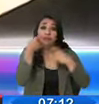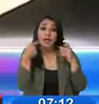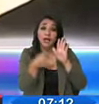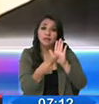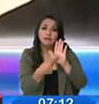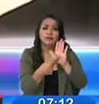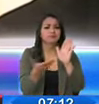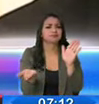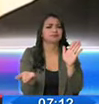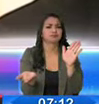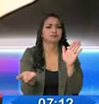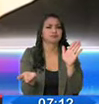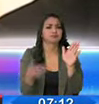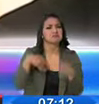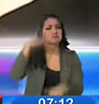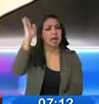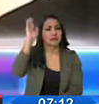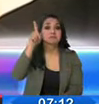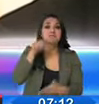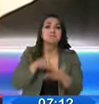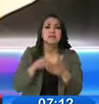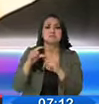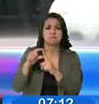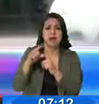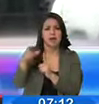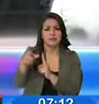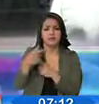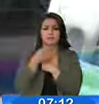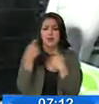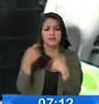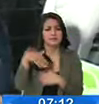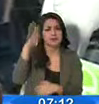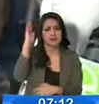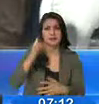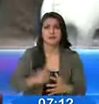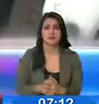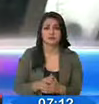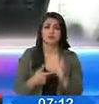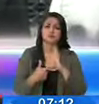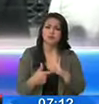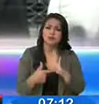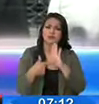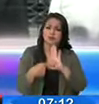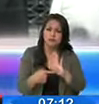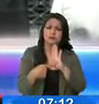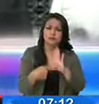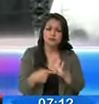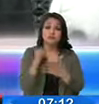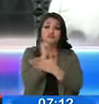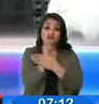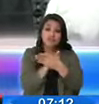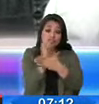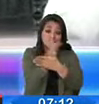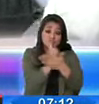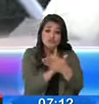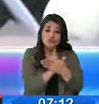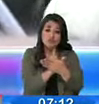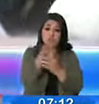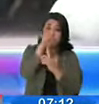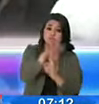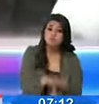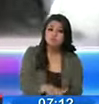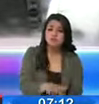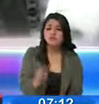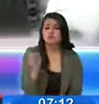más que mil palabras falsas. Se le ha demostrado, además, hasta la saciedad, que esa caricatura no tiene contenidos